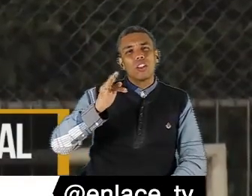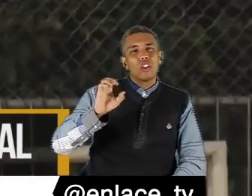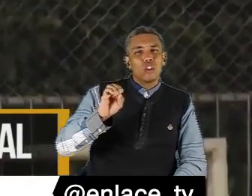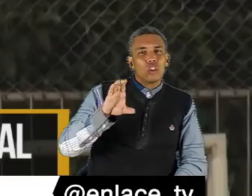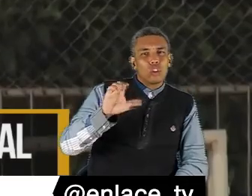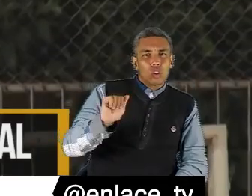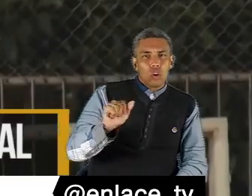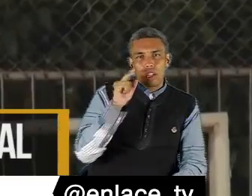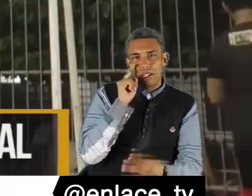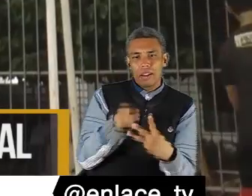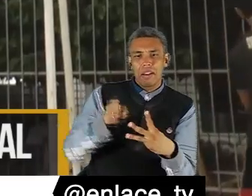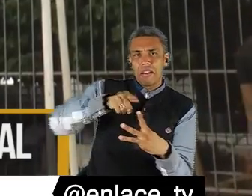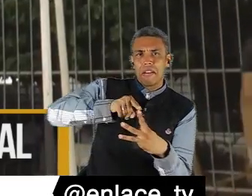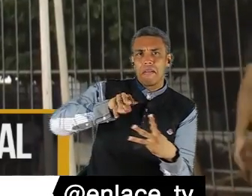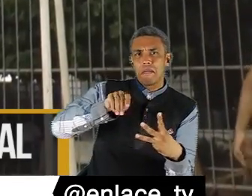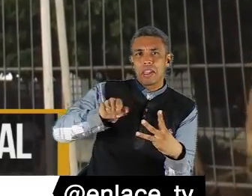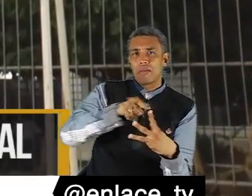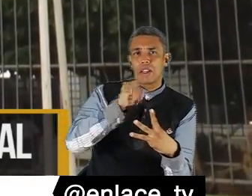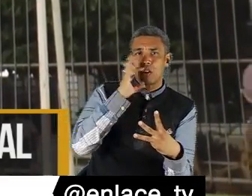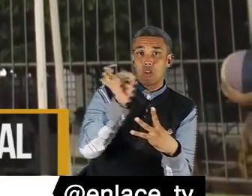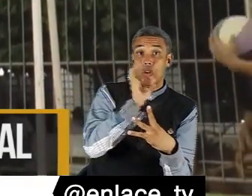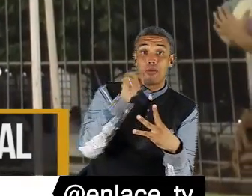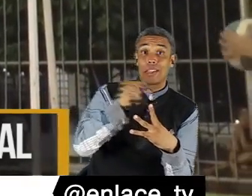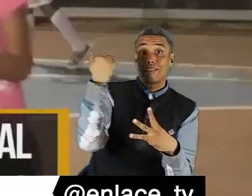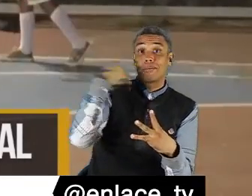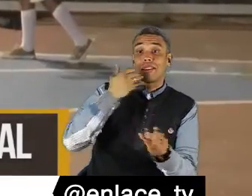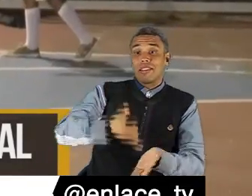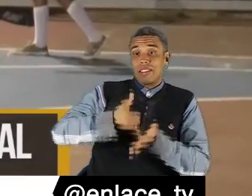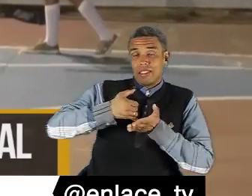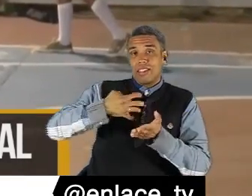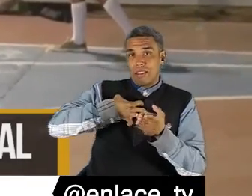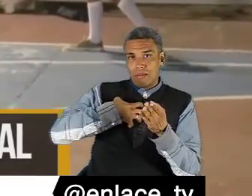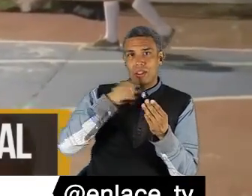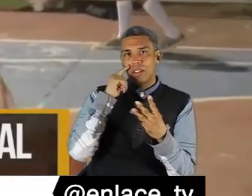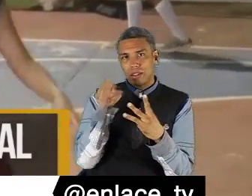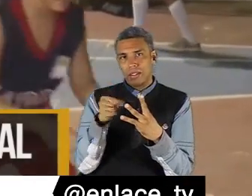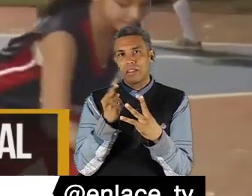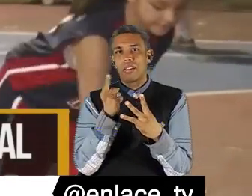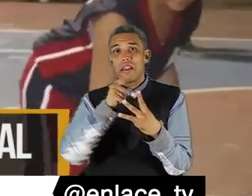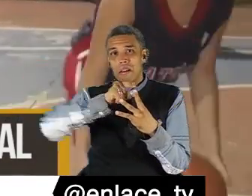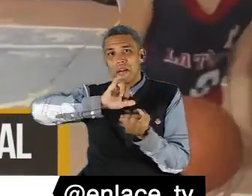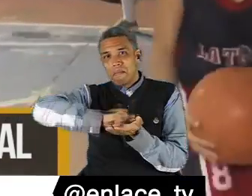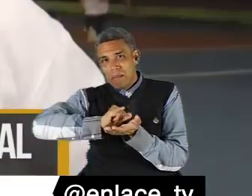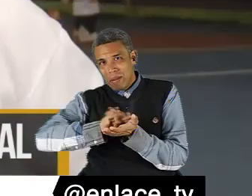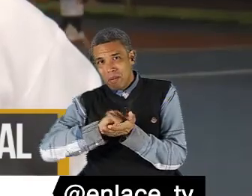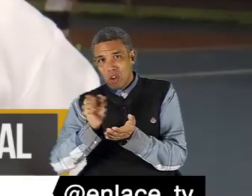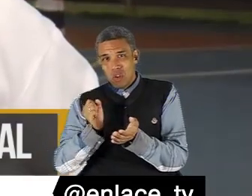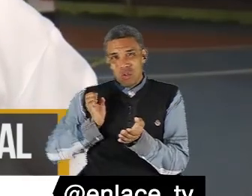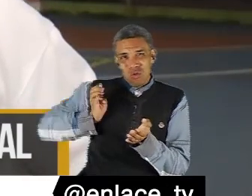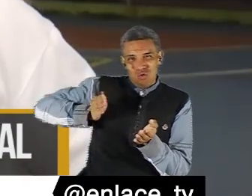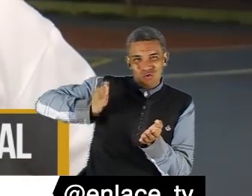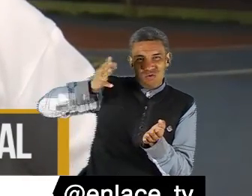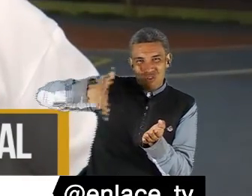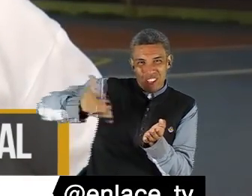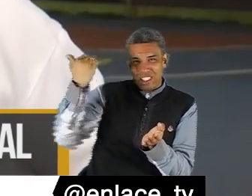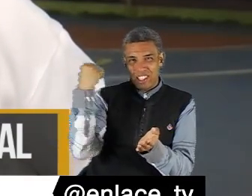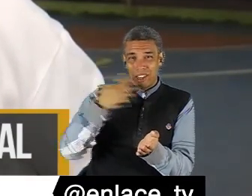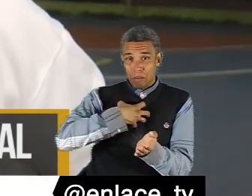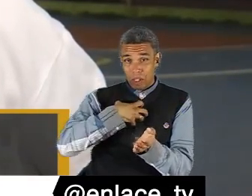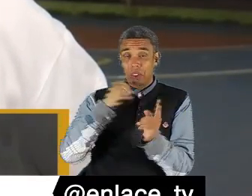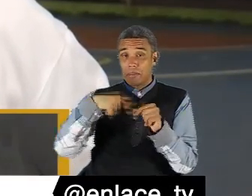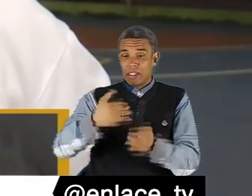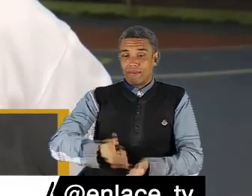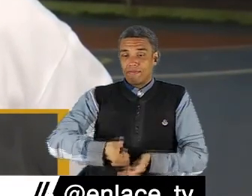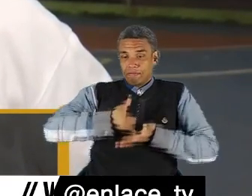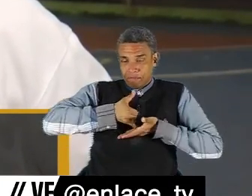mini rama masculina y subcampeón en la misma categoría rama femenina del torneo del Club Infantas. Pues principalmente estamos trabajando